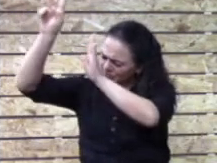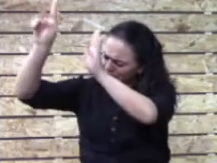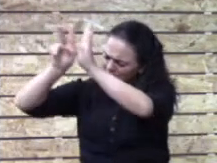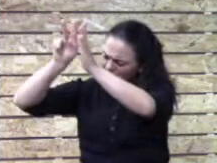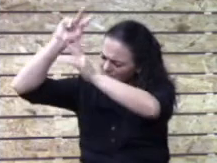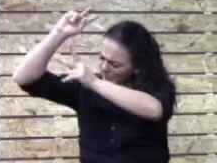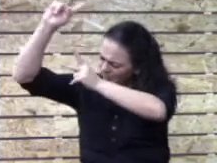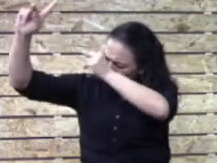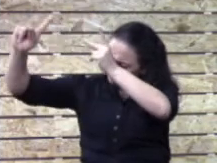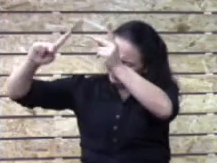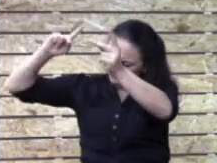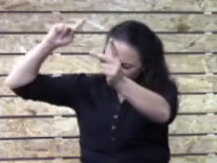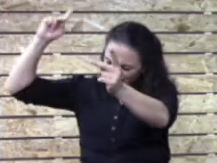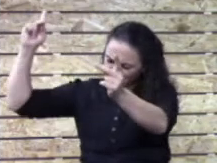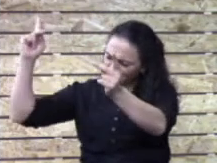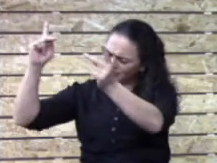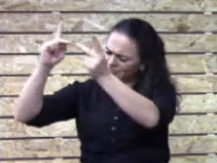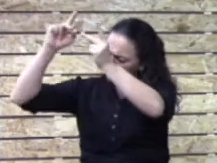obrando